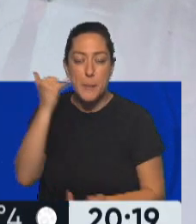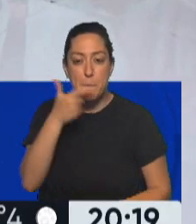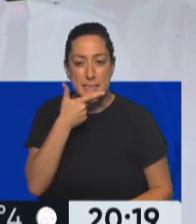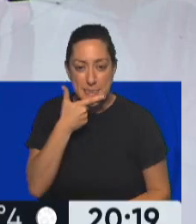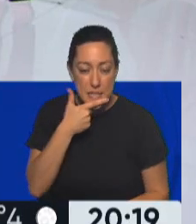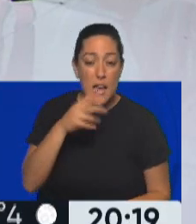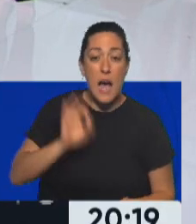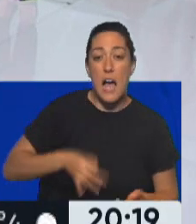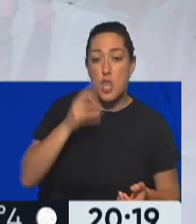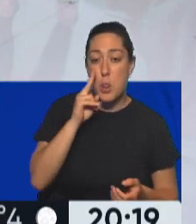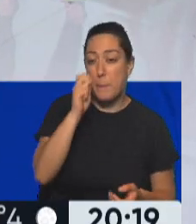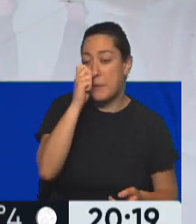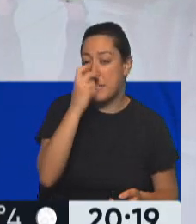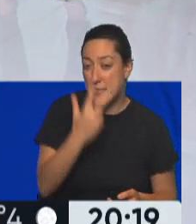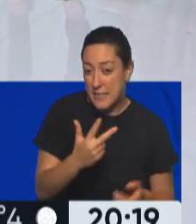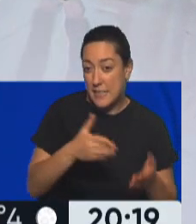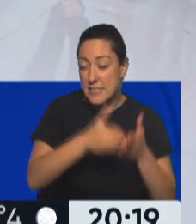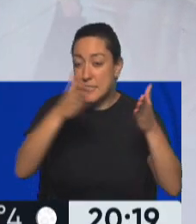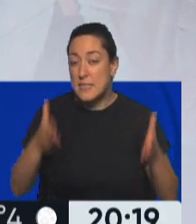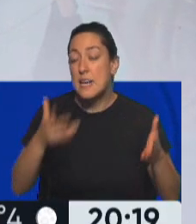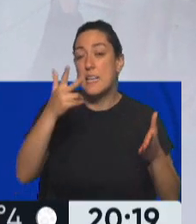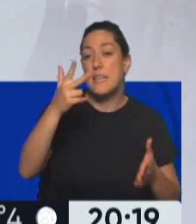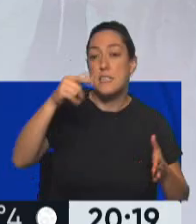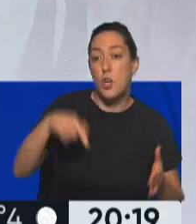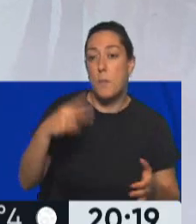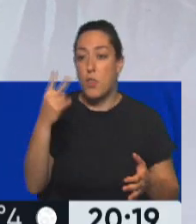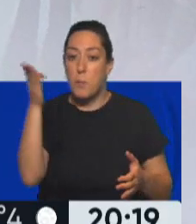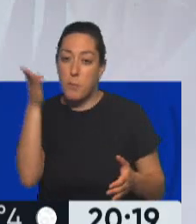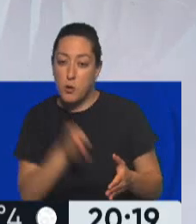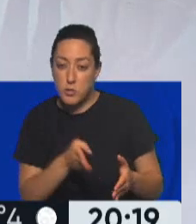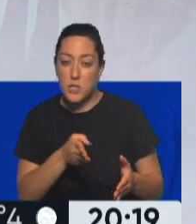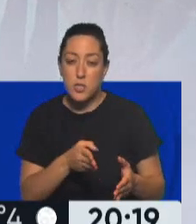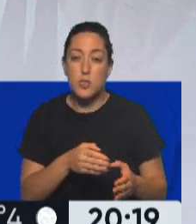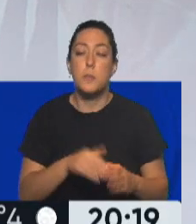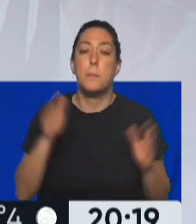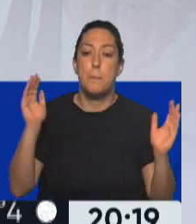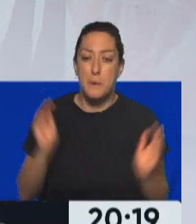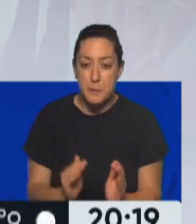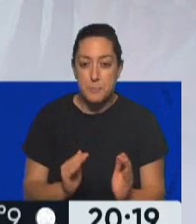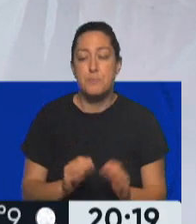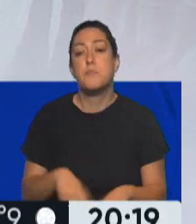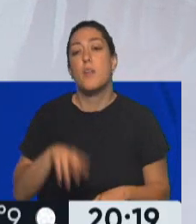el 2023 la caída fue del 3,2% y en el 2022 fue del